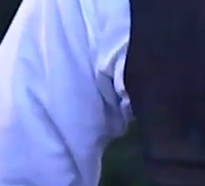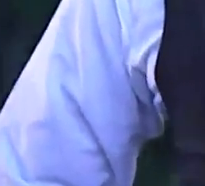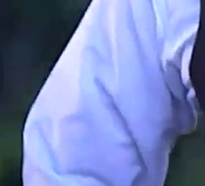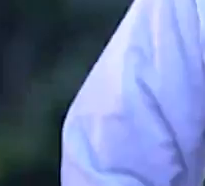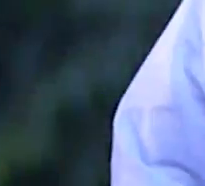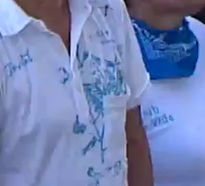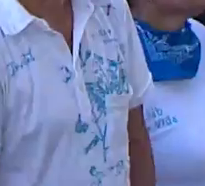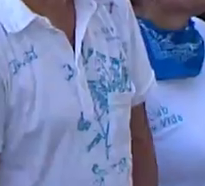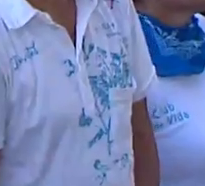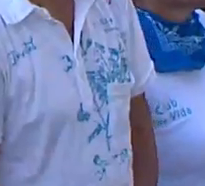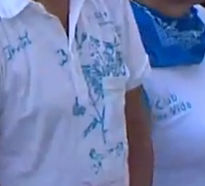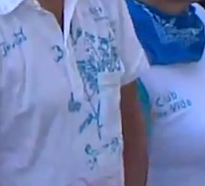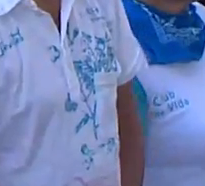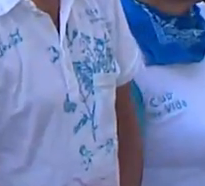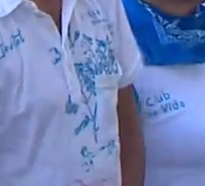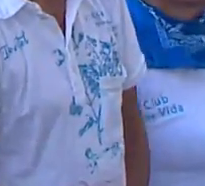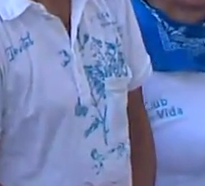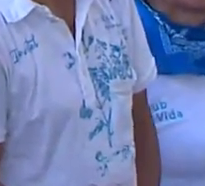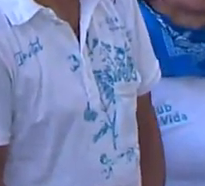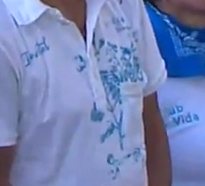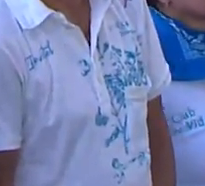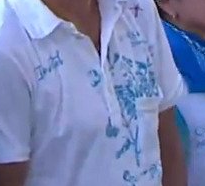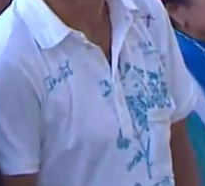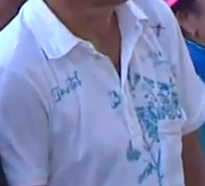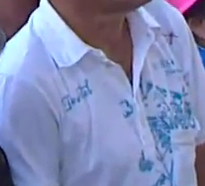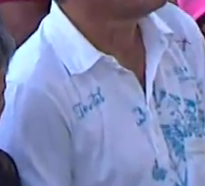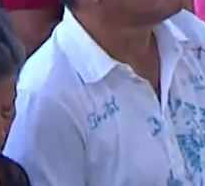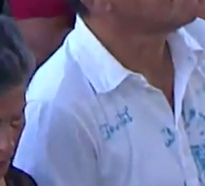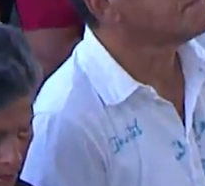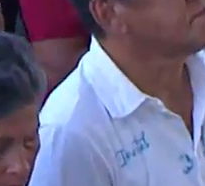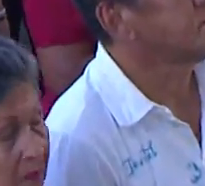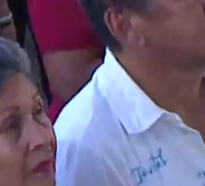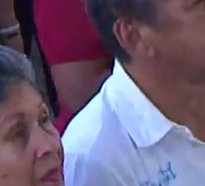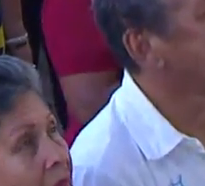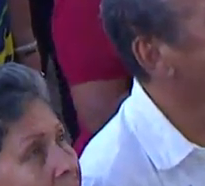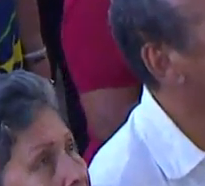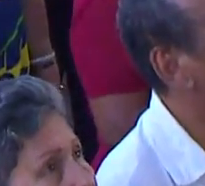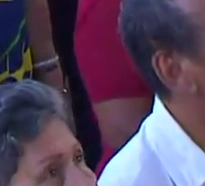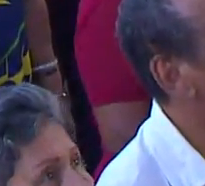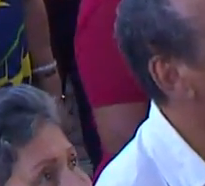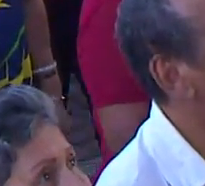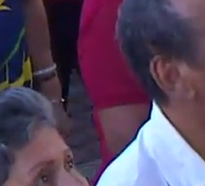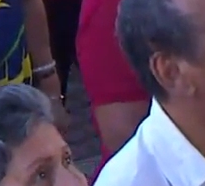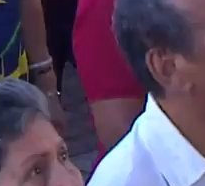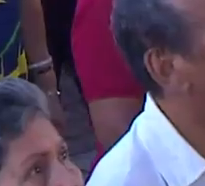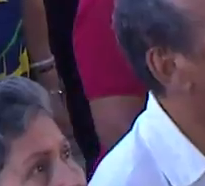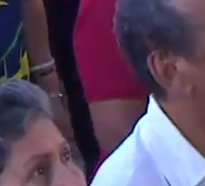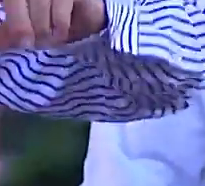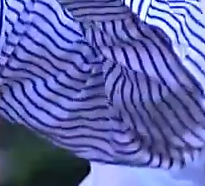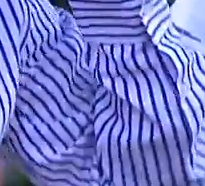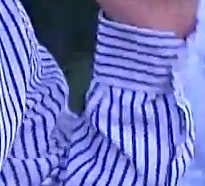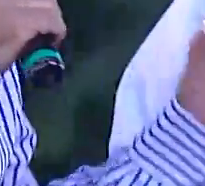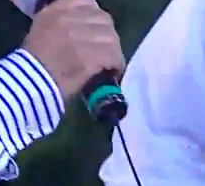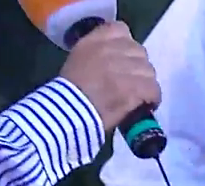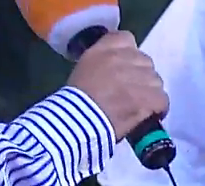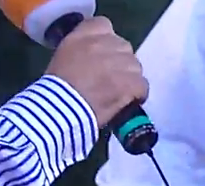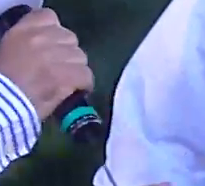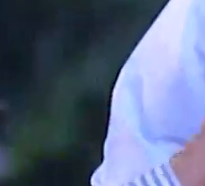de inclusión y telemedellín siempre con vos presentan en la biblioteca